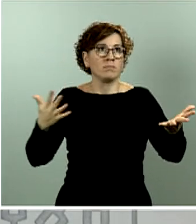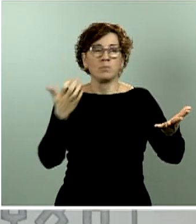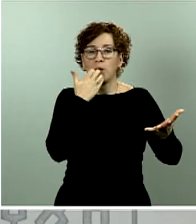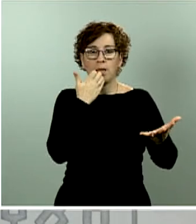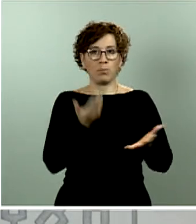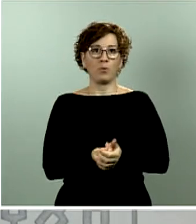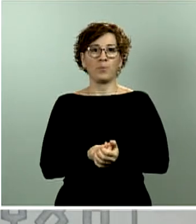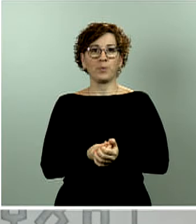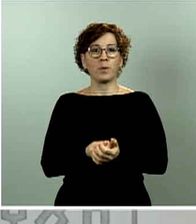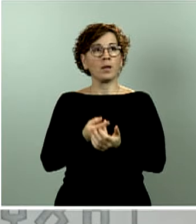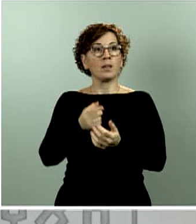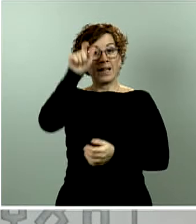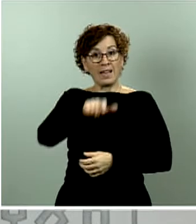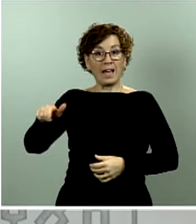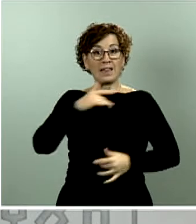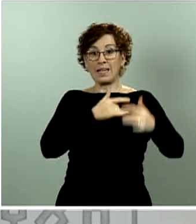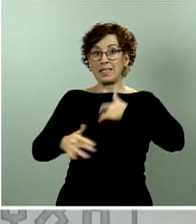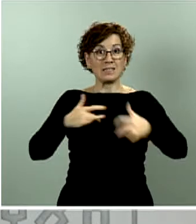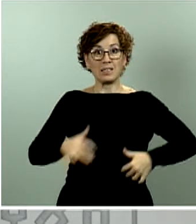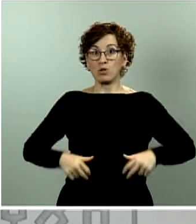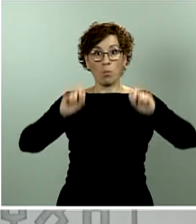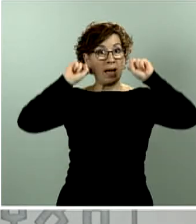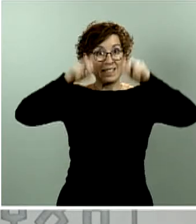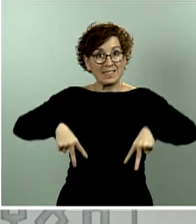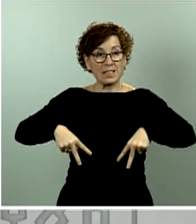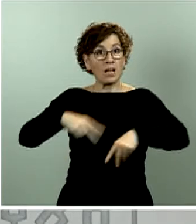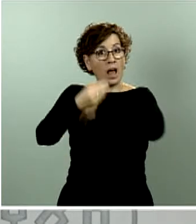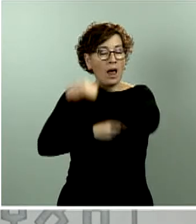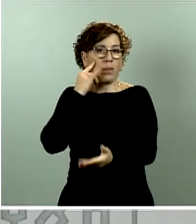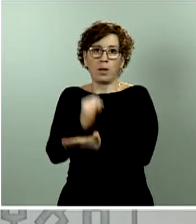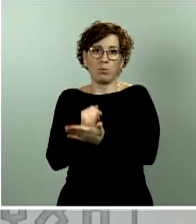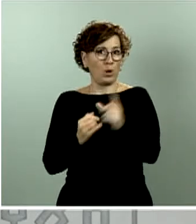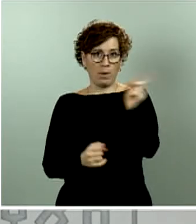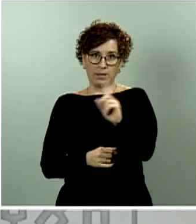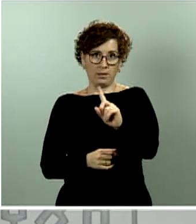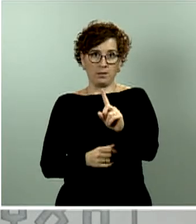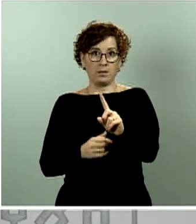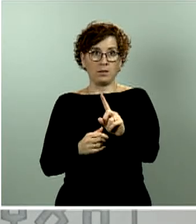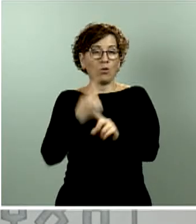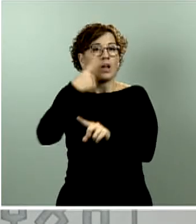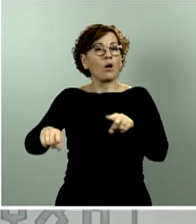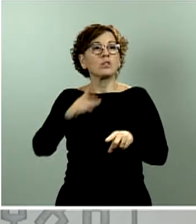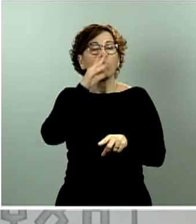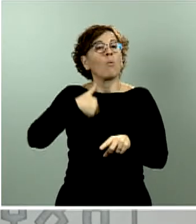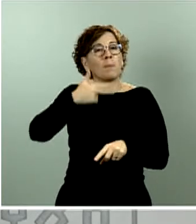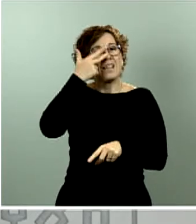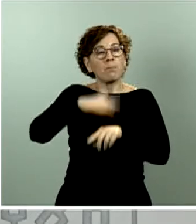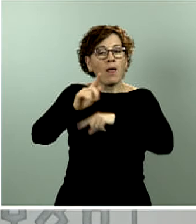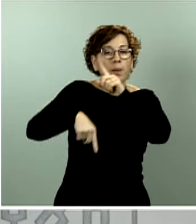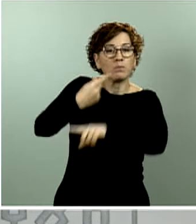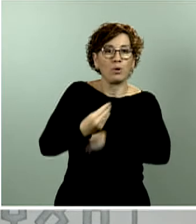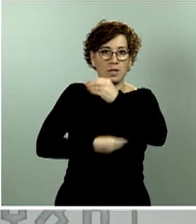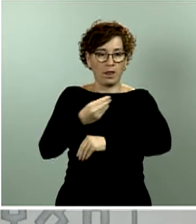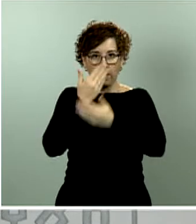a asintomáticos si no hay una intencionalidad de estudio o cribado por detrás. Se pueden utilizar de